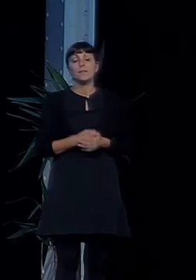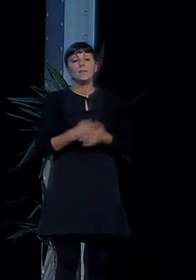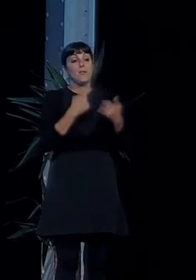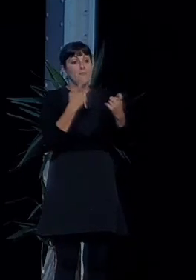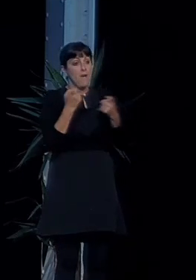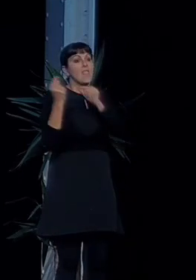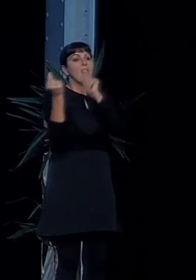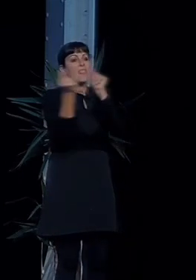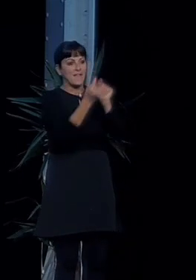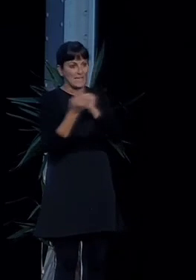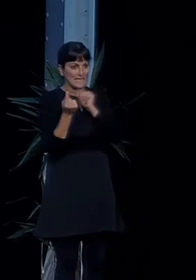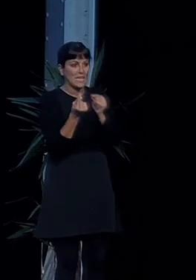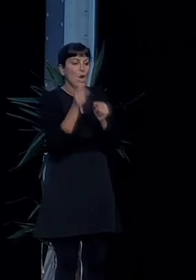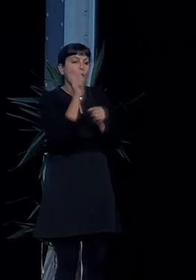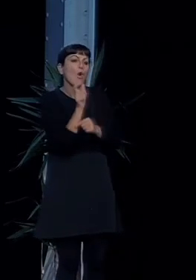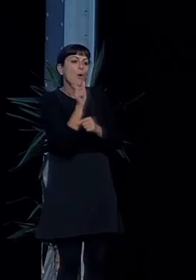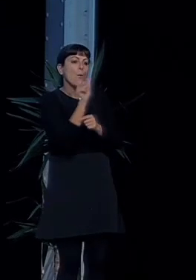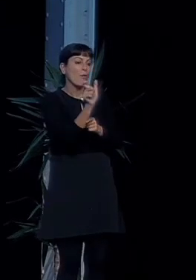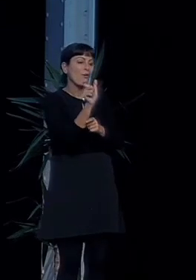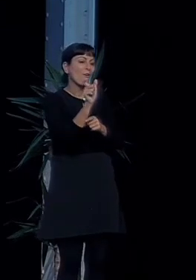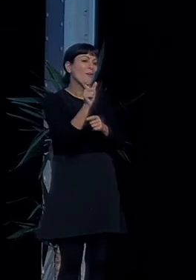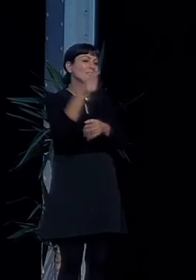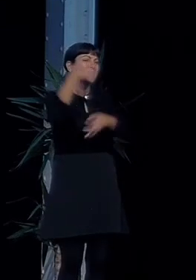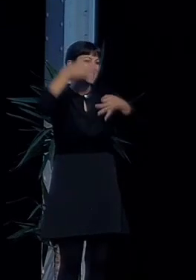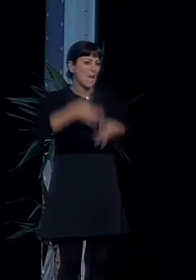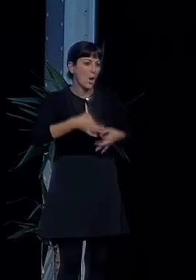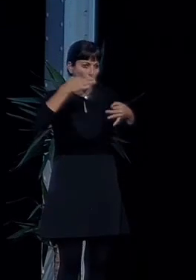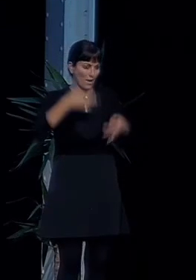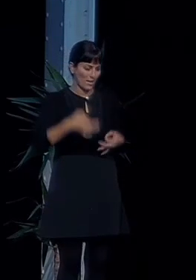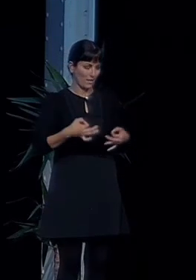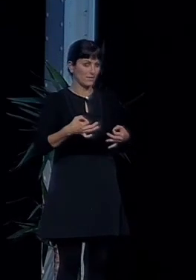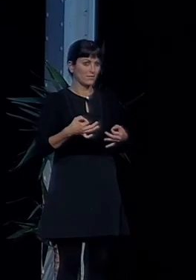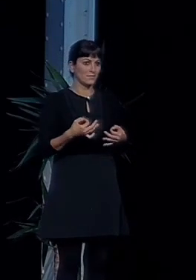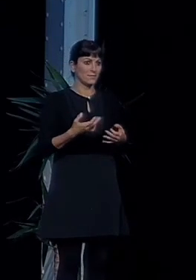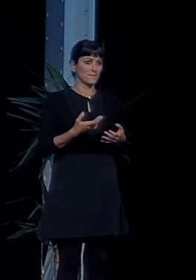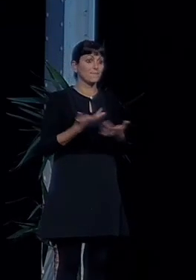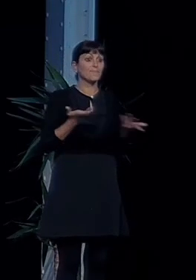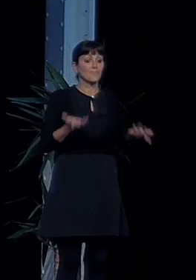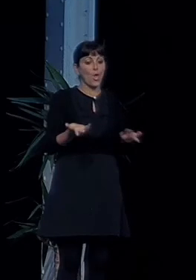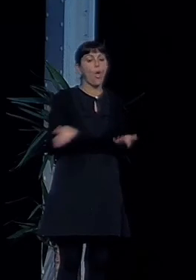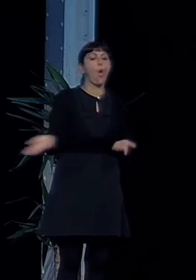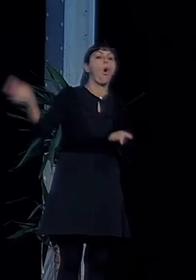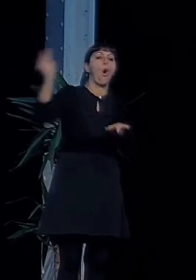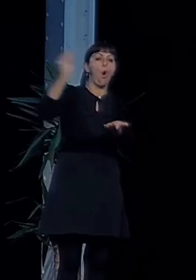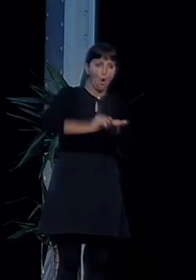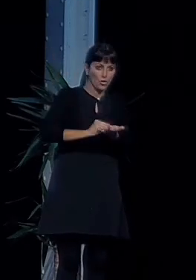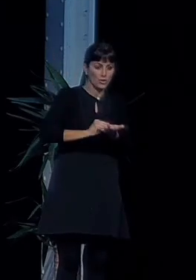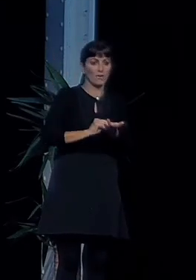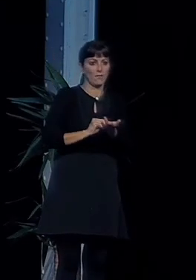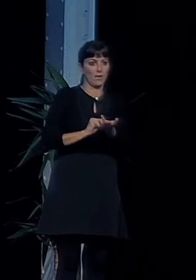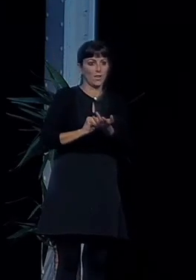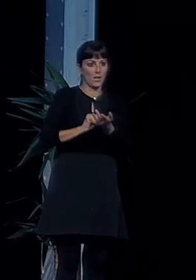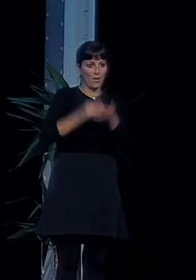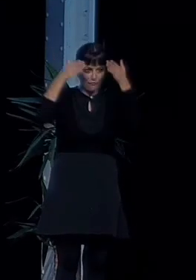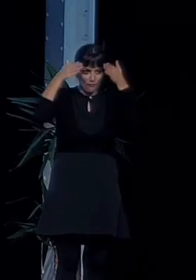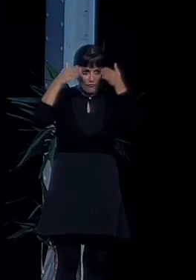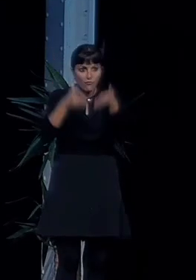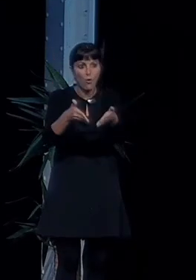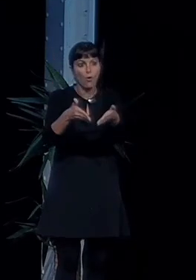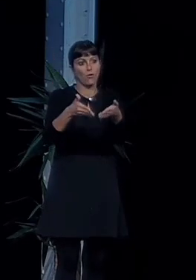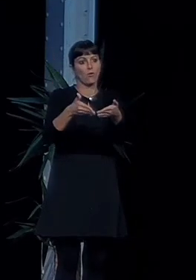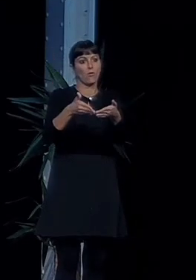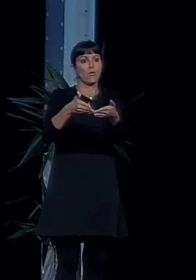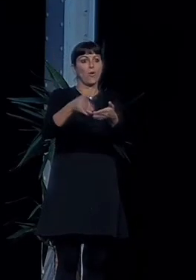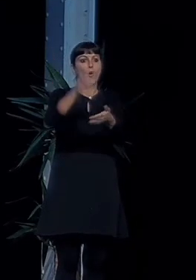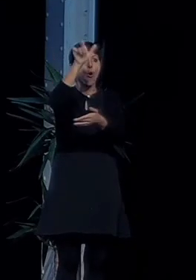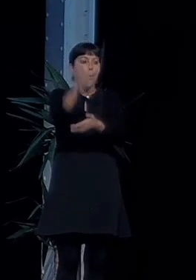el concepto de seguridad, ¿no? Y vuelvo otra vez al mismo tema, que es que estamos poniendo el foco y a la vez estamos construyendo un cuerpo débil